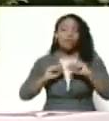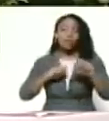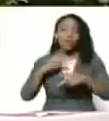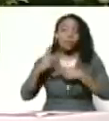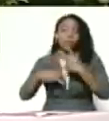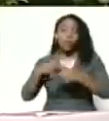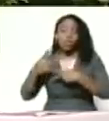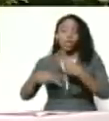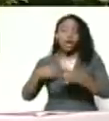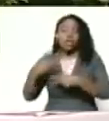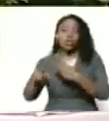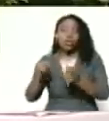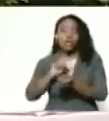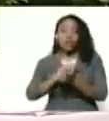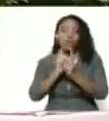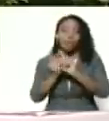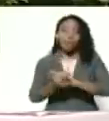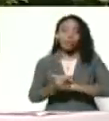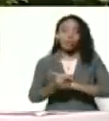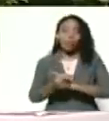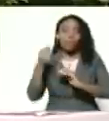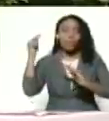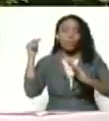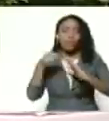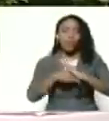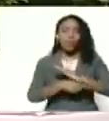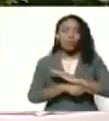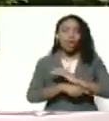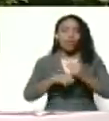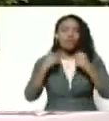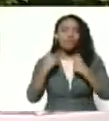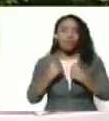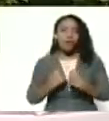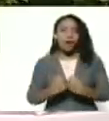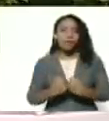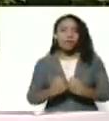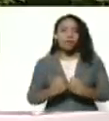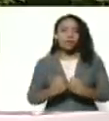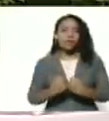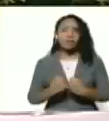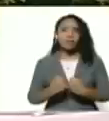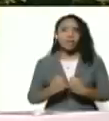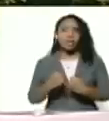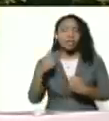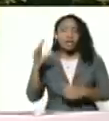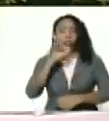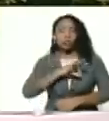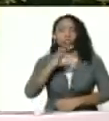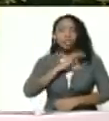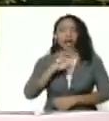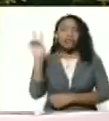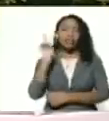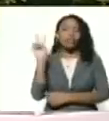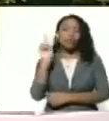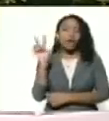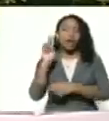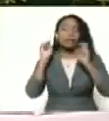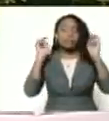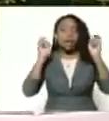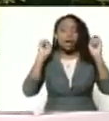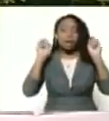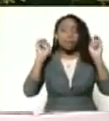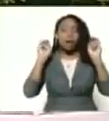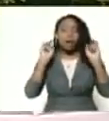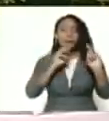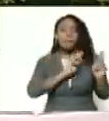proceso de transformación profunda, radical, revolucionaria de la sociedad venezolana en el marco